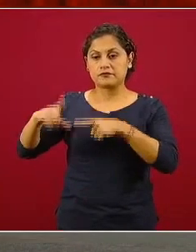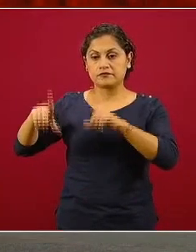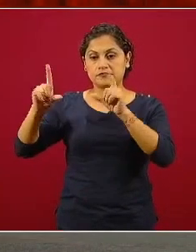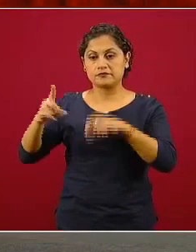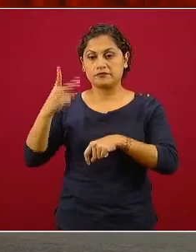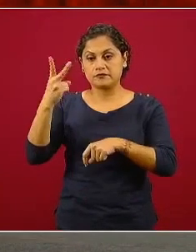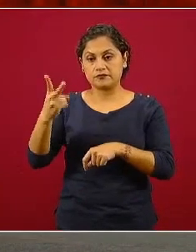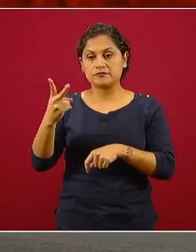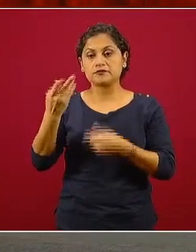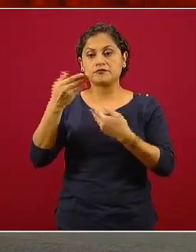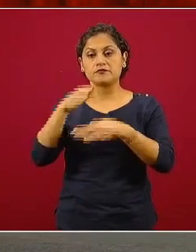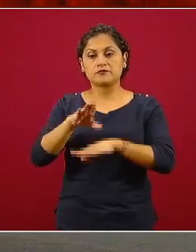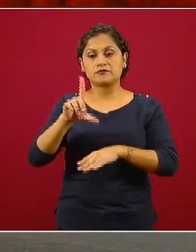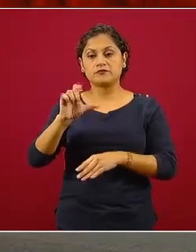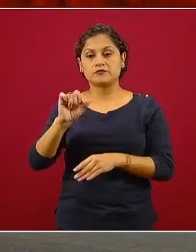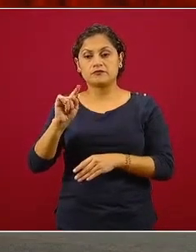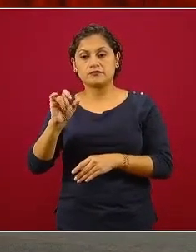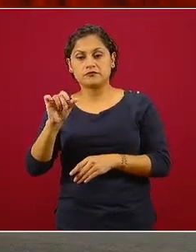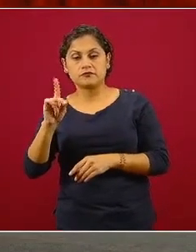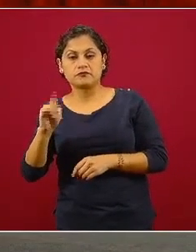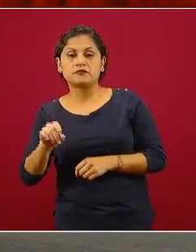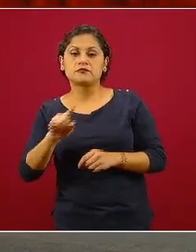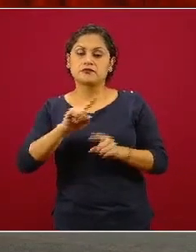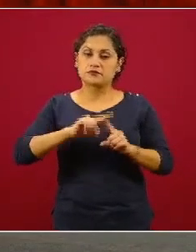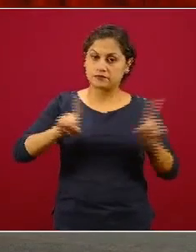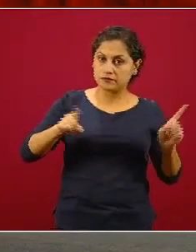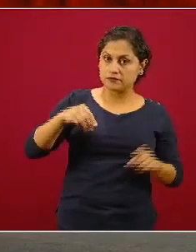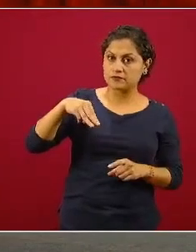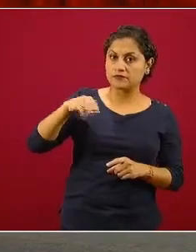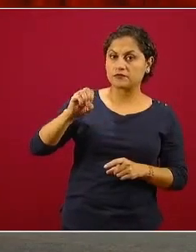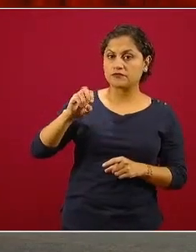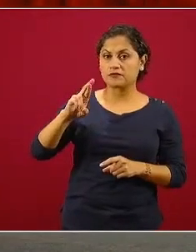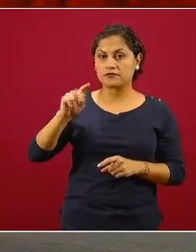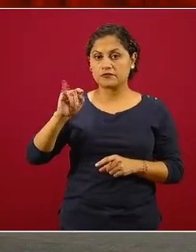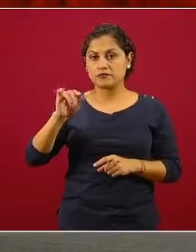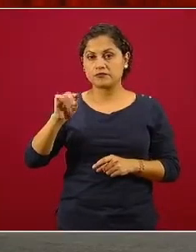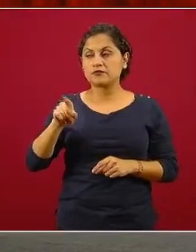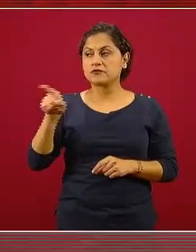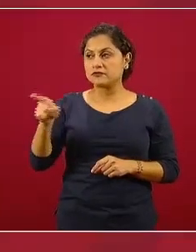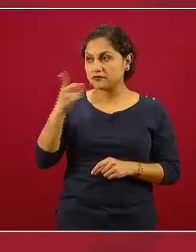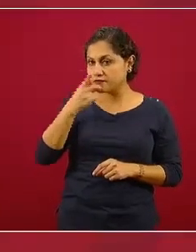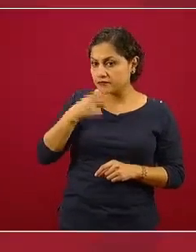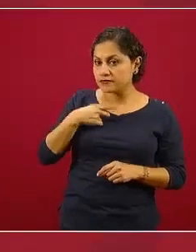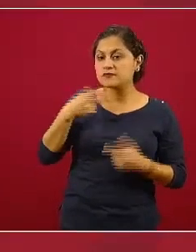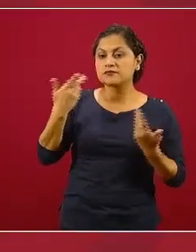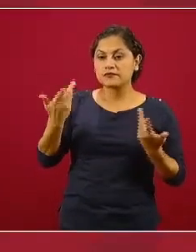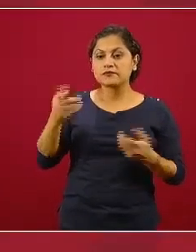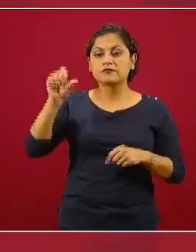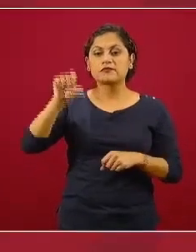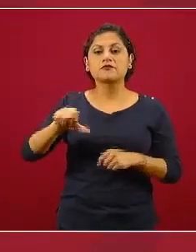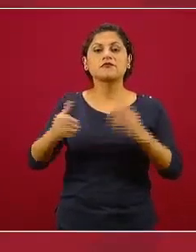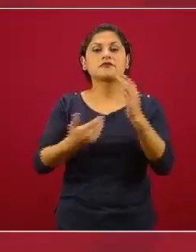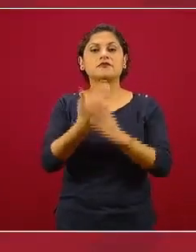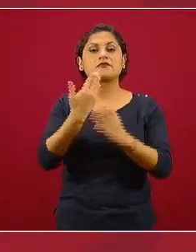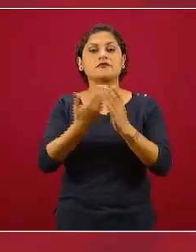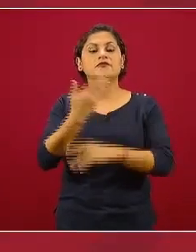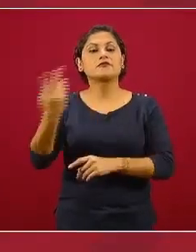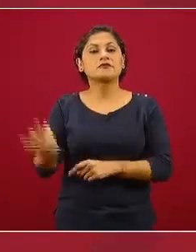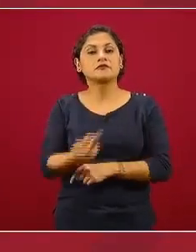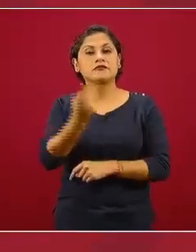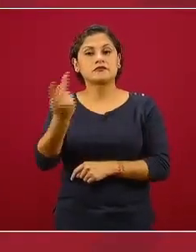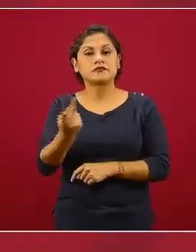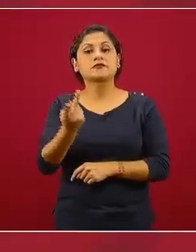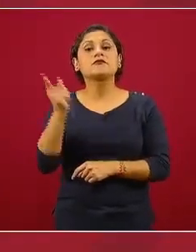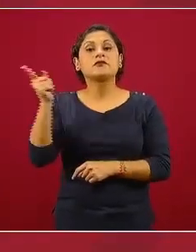de letalidad versus mortalidad, que ahorita que mencionó al presidente recordé que en la mañana se lo preguntaron y